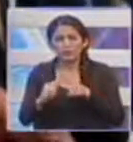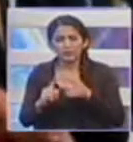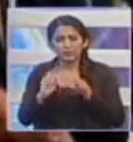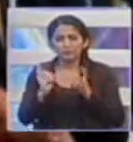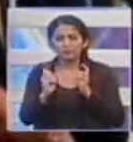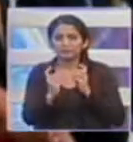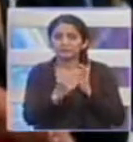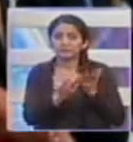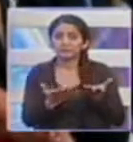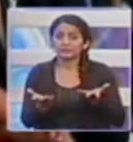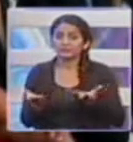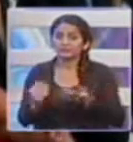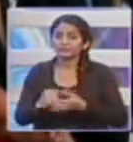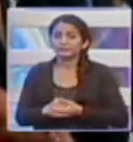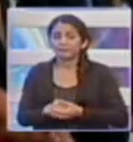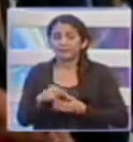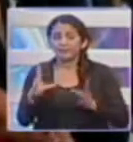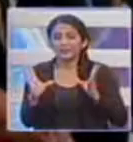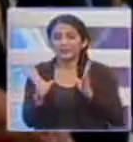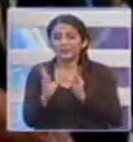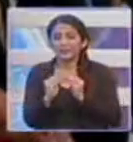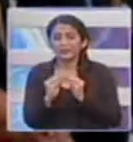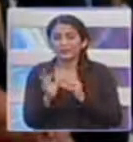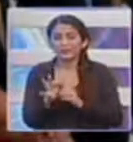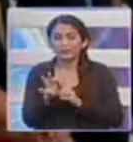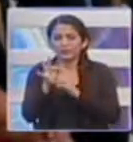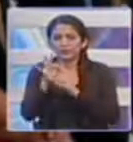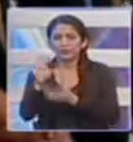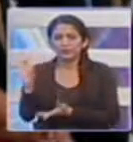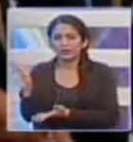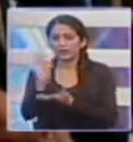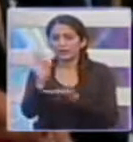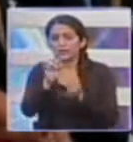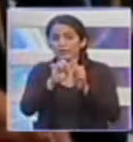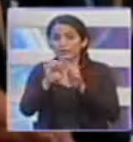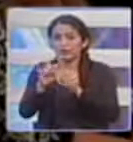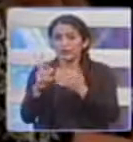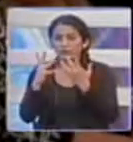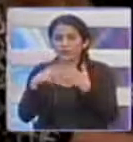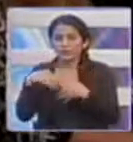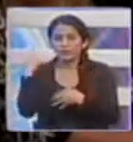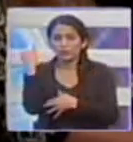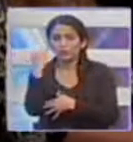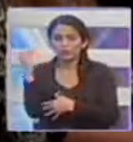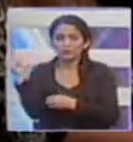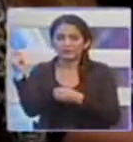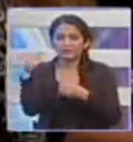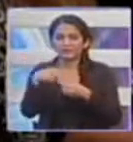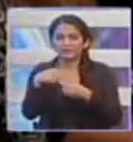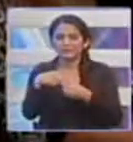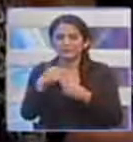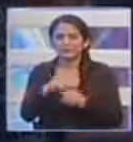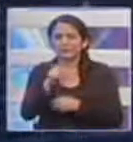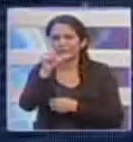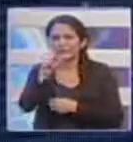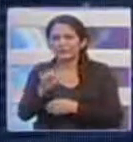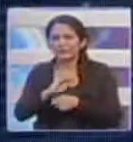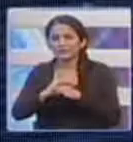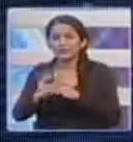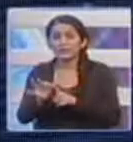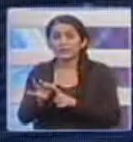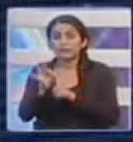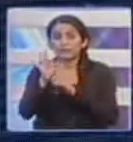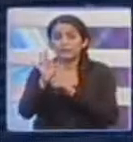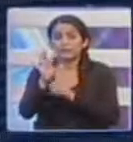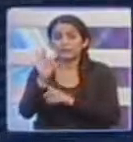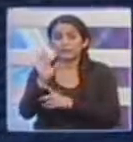A la sesión solemne asistieron los representantes de las principales industrias del país. El invitado especial fue el expresidente de